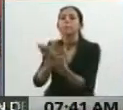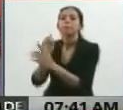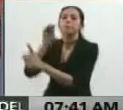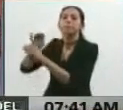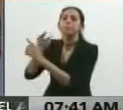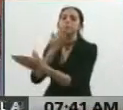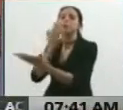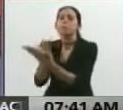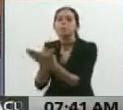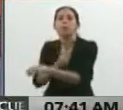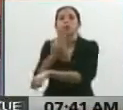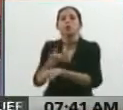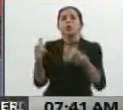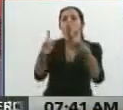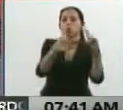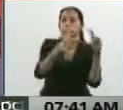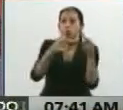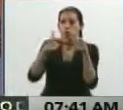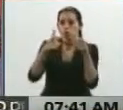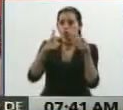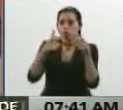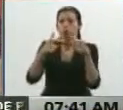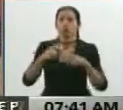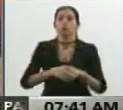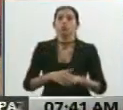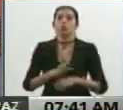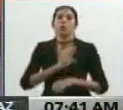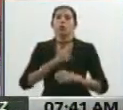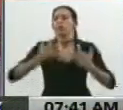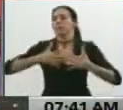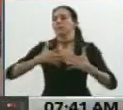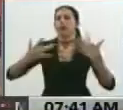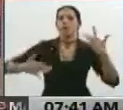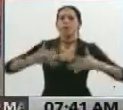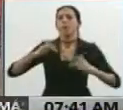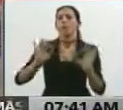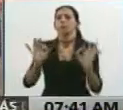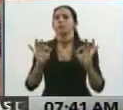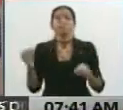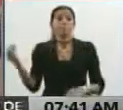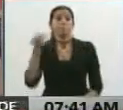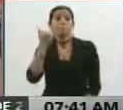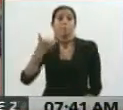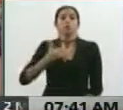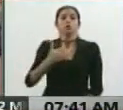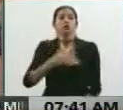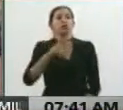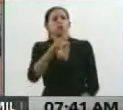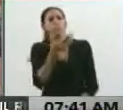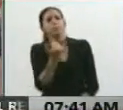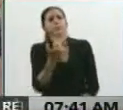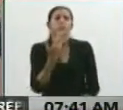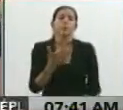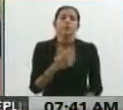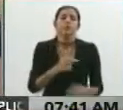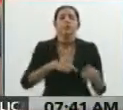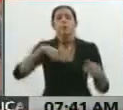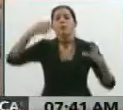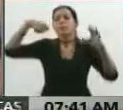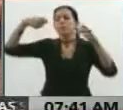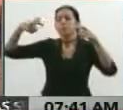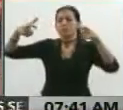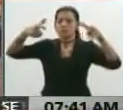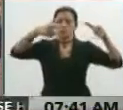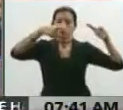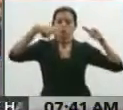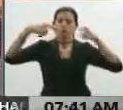si tú eres una tienes una compañía de eventos barry a ti te llaman y te dice mira yo quiero que tú hagas vamos a firmar un vídeo con un dron